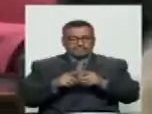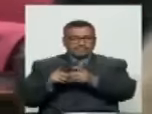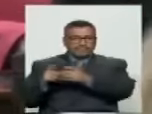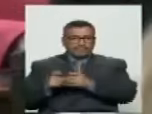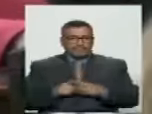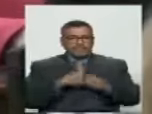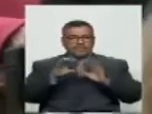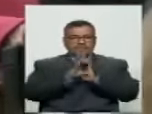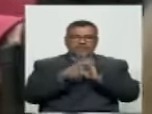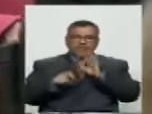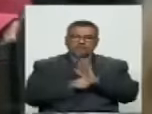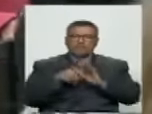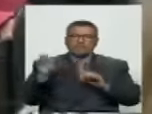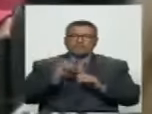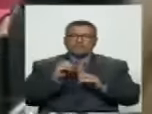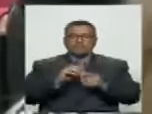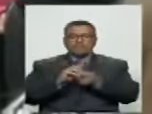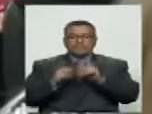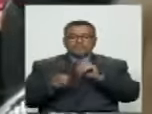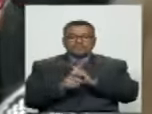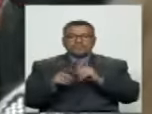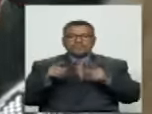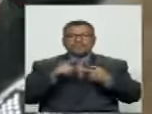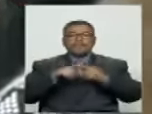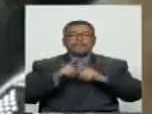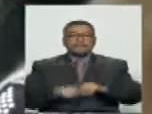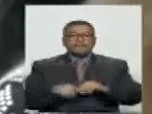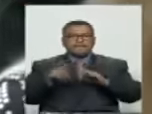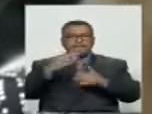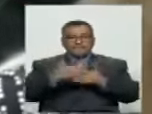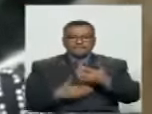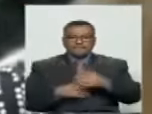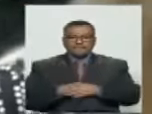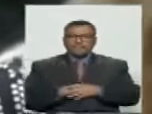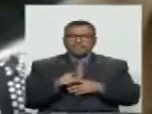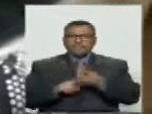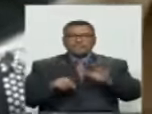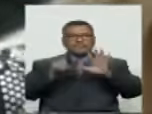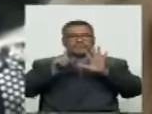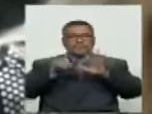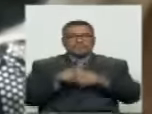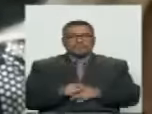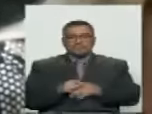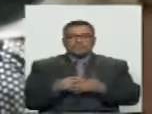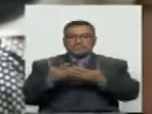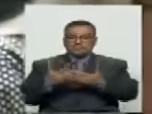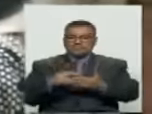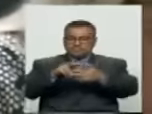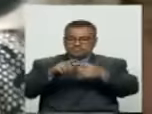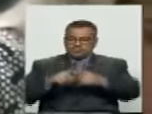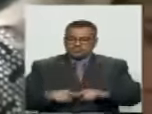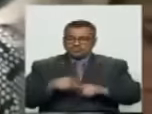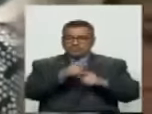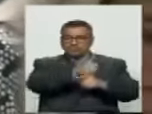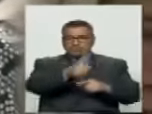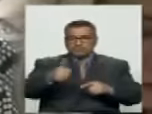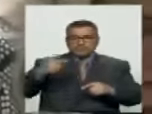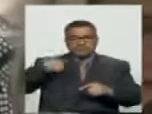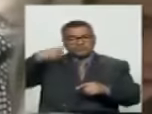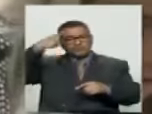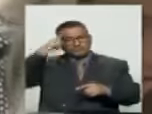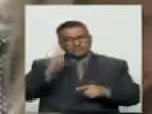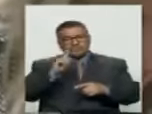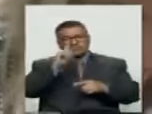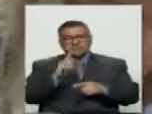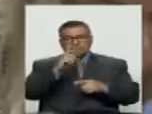instrumento constitutivo o sus modificaciones debidamente registradas. 6. Rendir cuenta a sus miembros al menos una